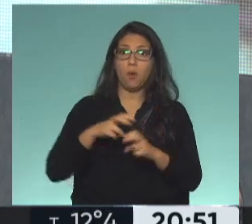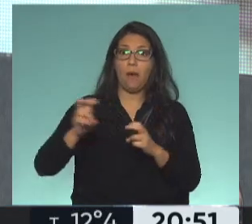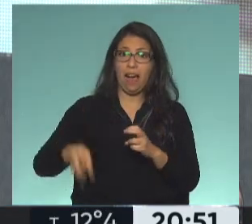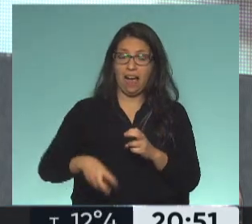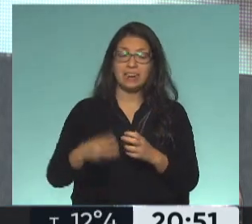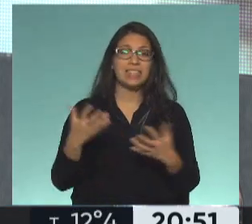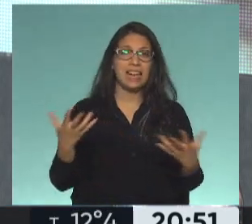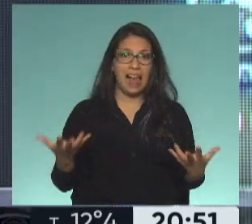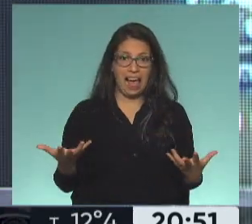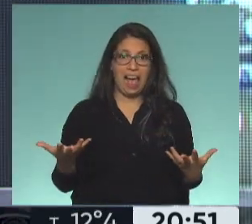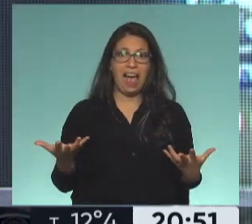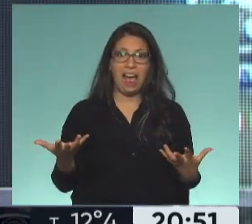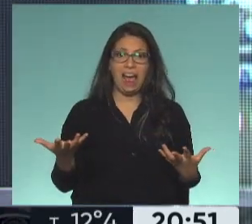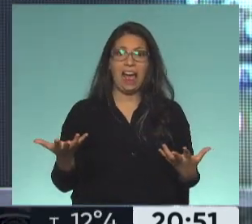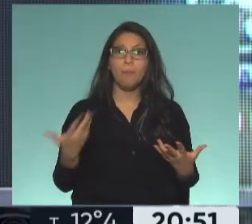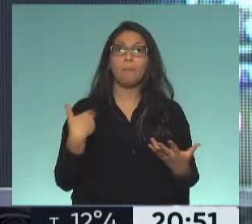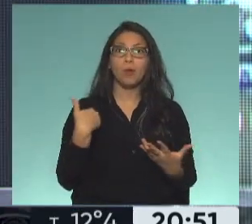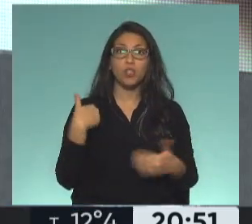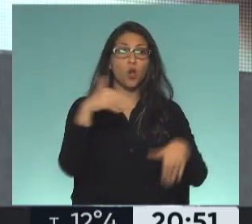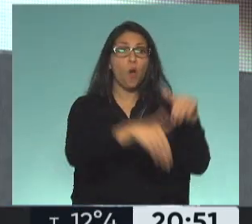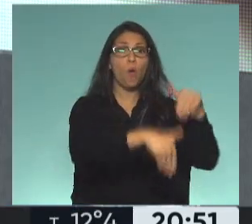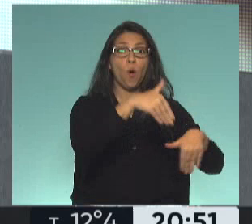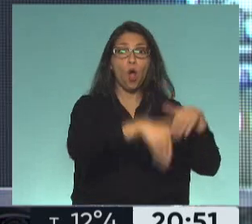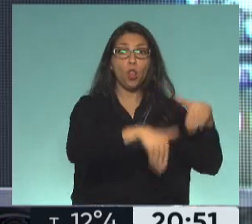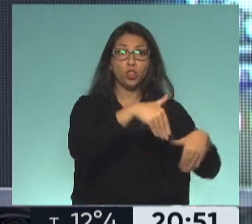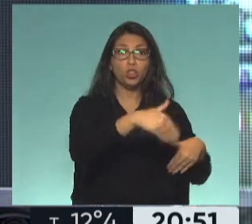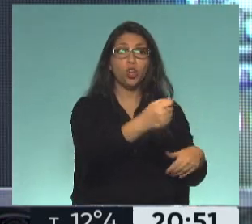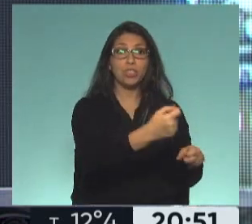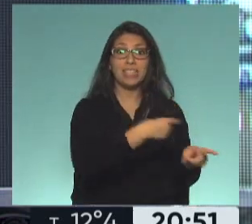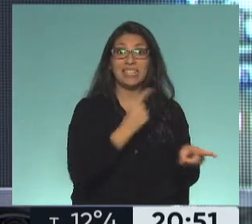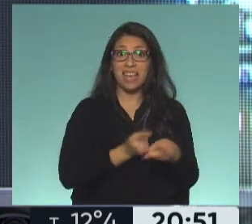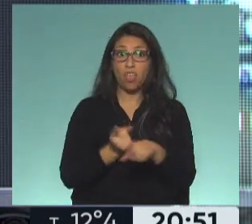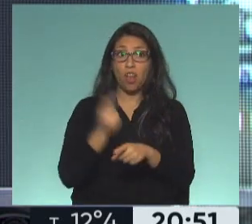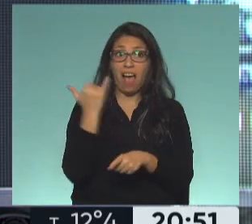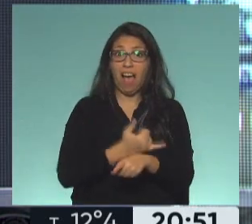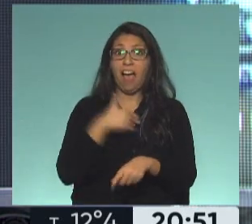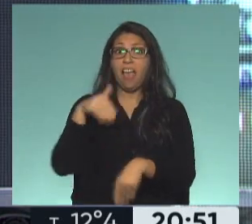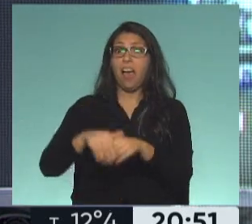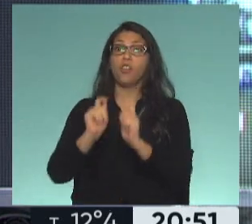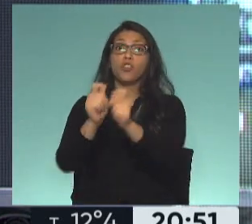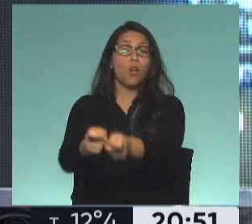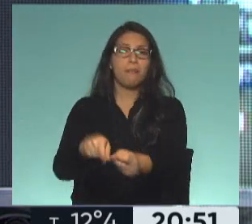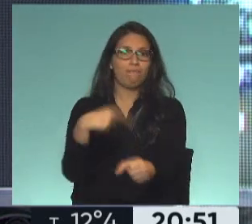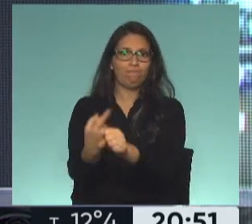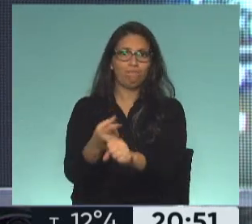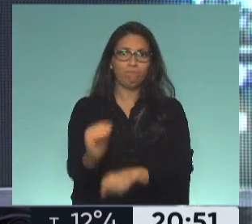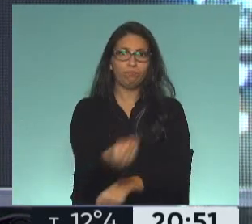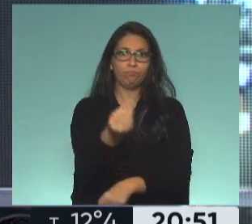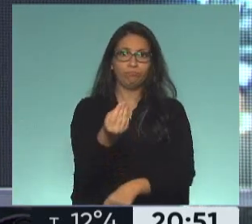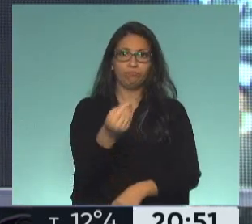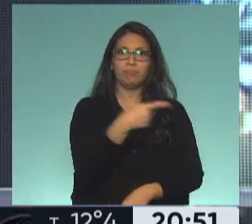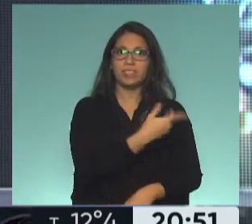tal cual, pero porque no le dio pudo el resto. transferir los votos que tenía a otro candidato. Ella